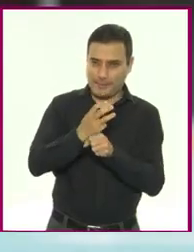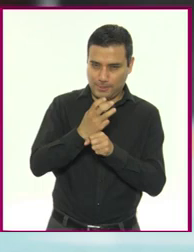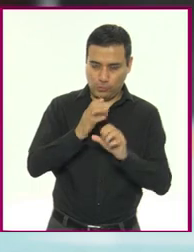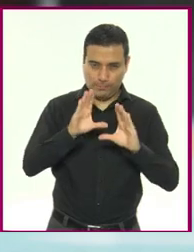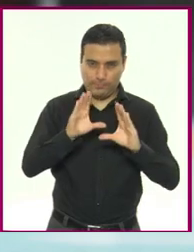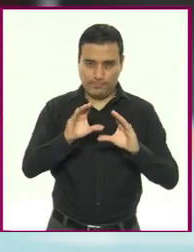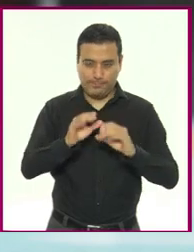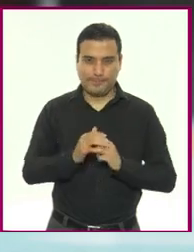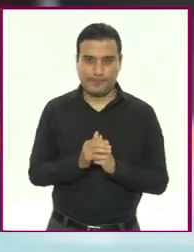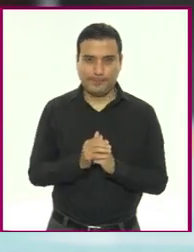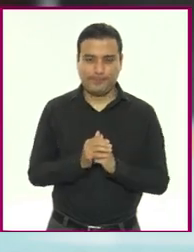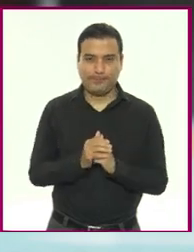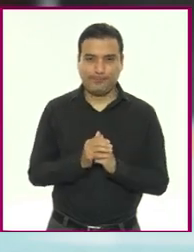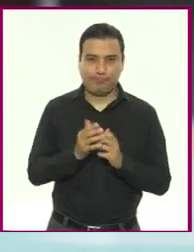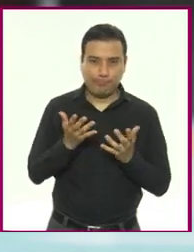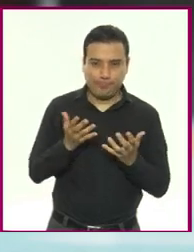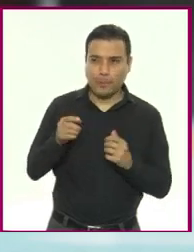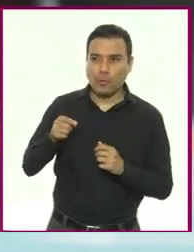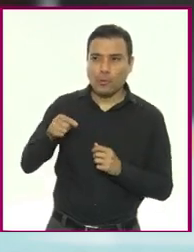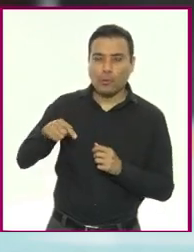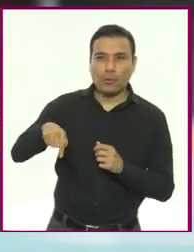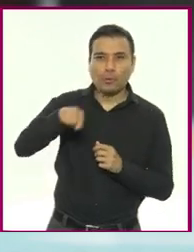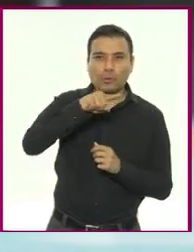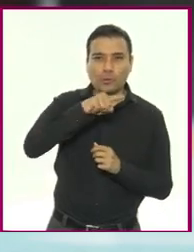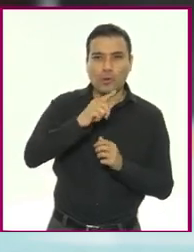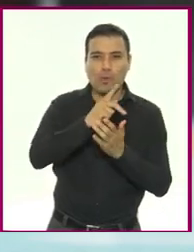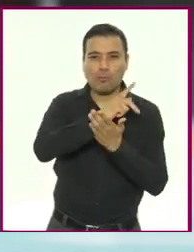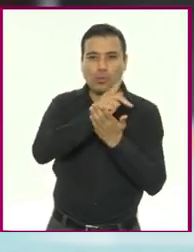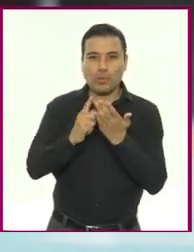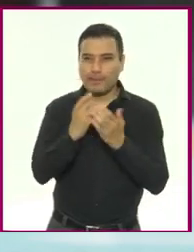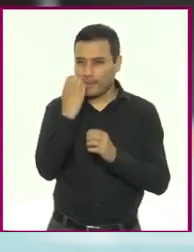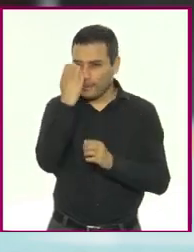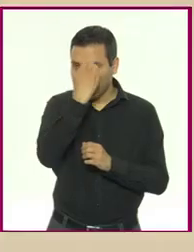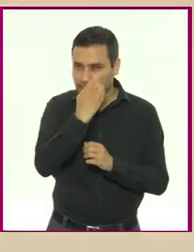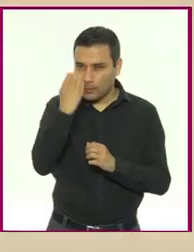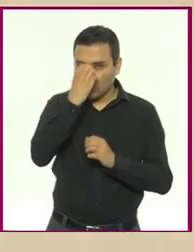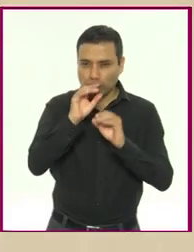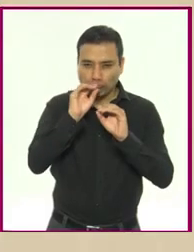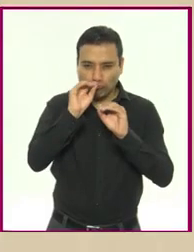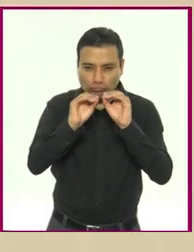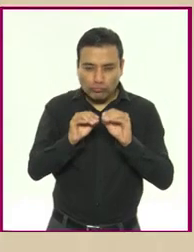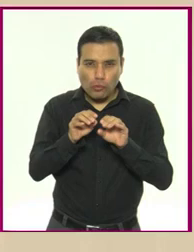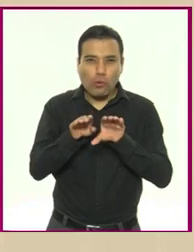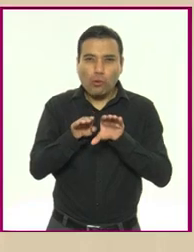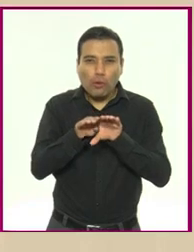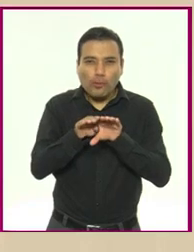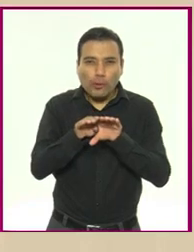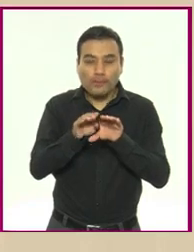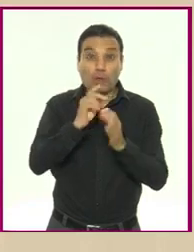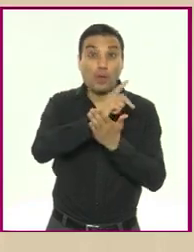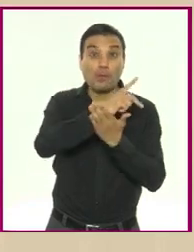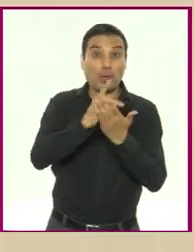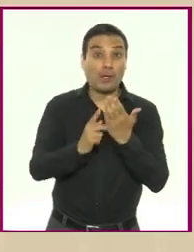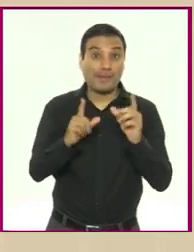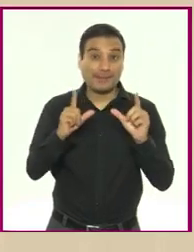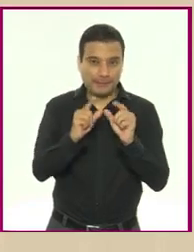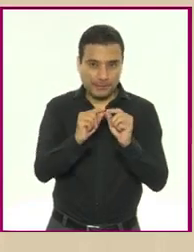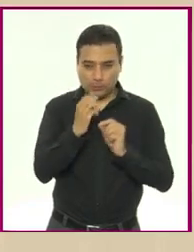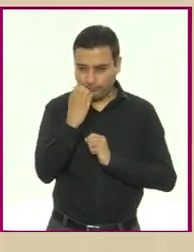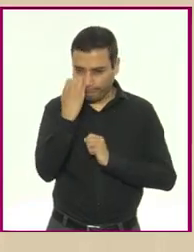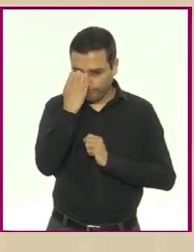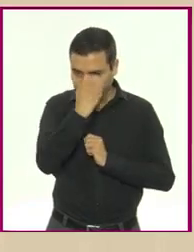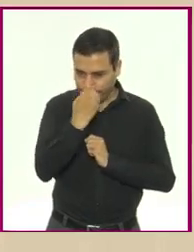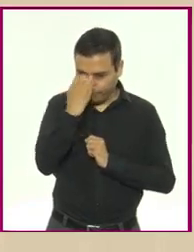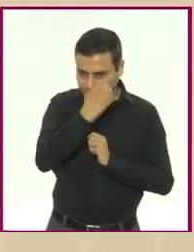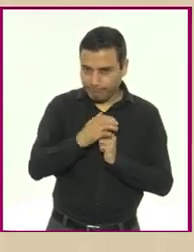el proceso que llevamos a cabo para la elaboración de nuestro programa analítico fue una primera revisión al programa sintético de